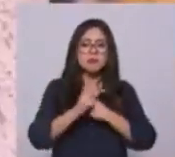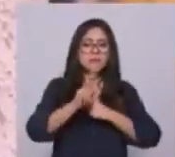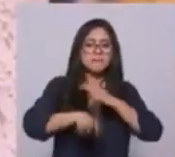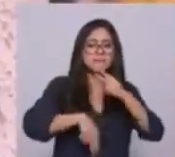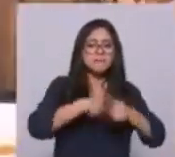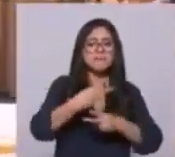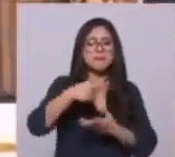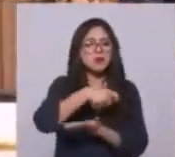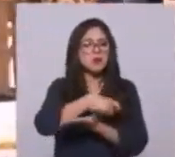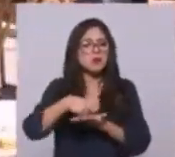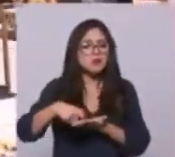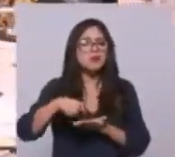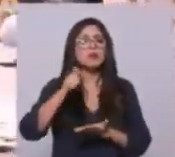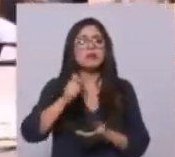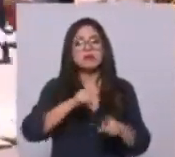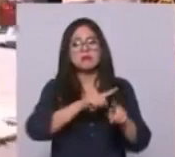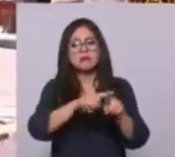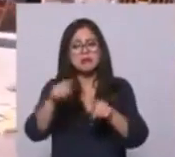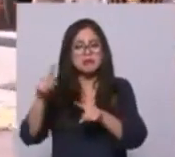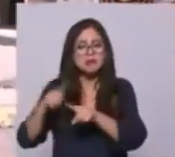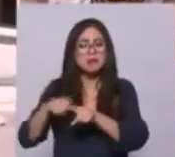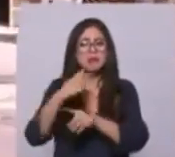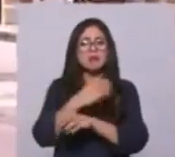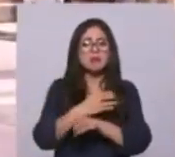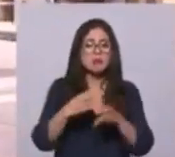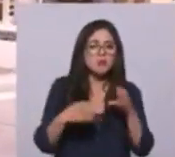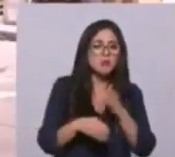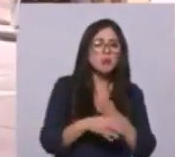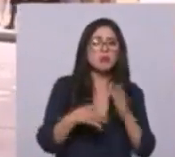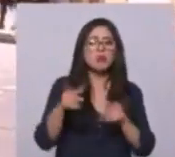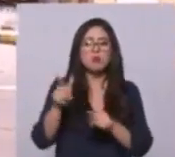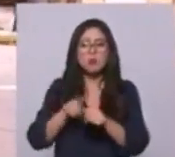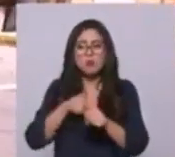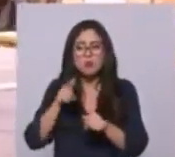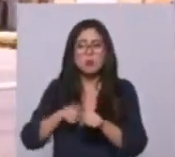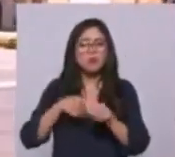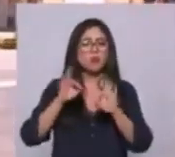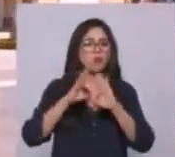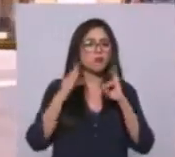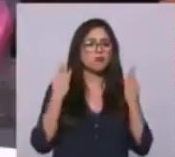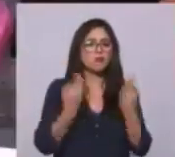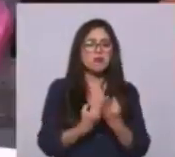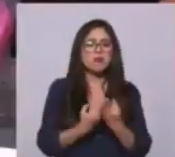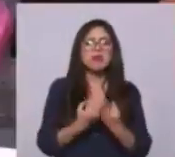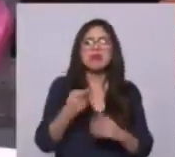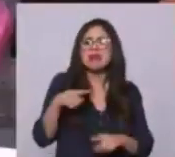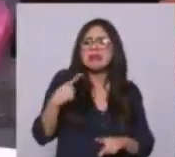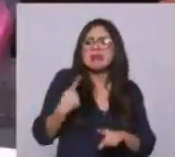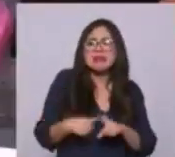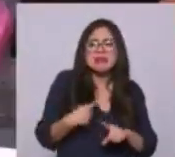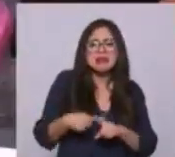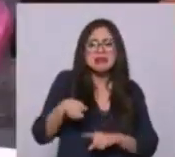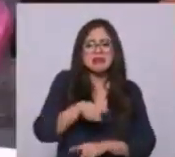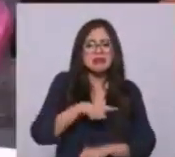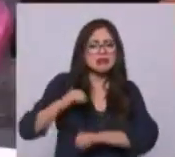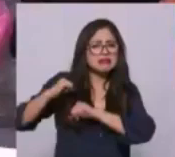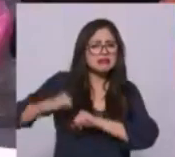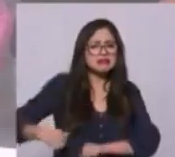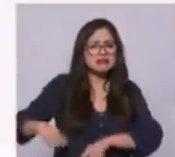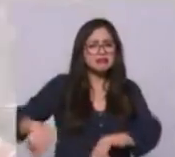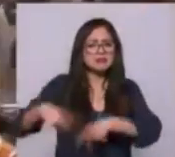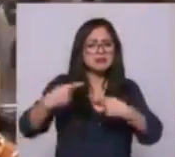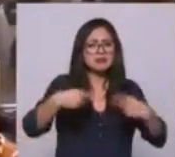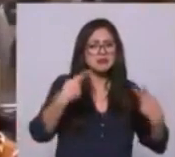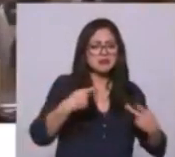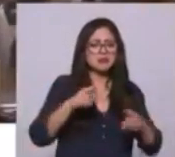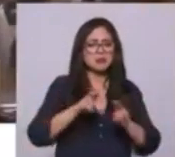comprar, dado que se encuentra una gran variedad de estilos, colores y formas. Pero ¿quién o quiénes están detrás de estos